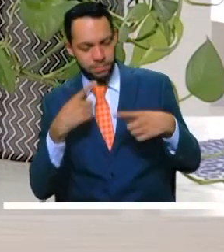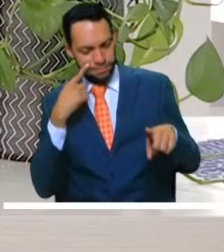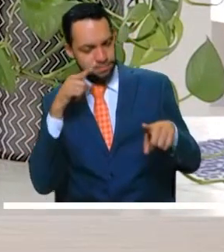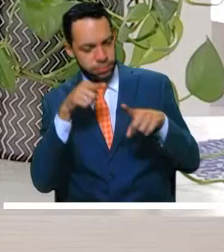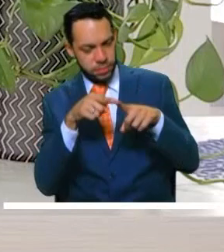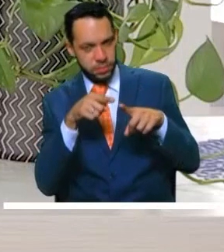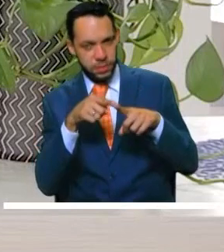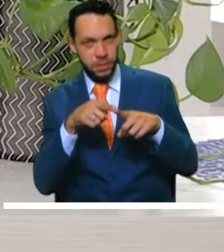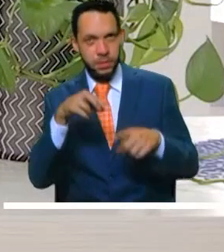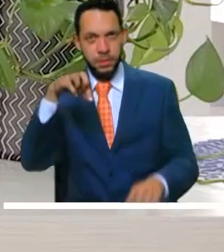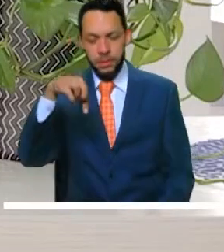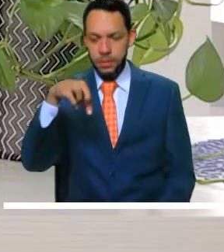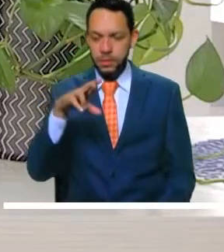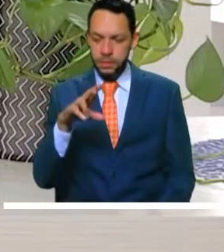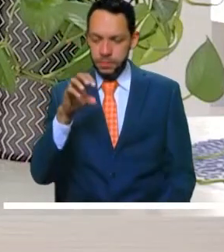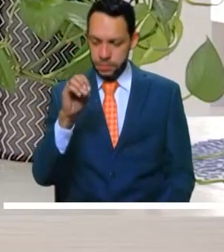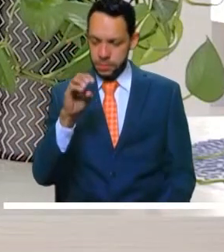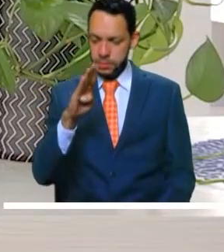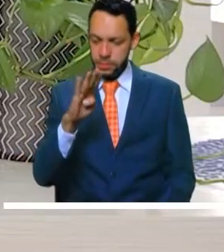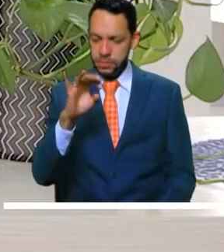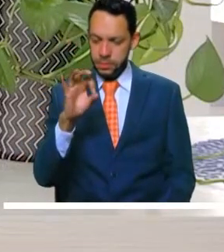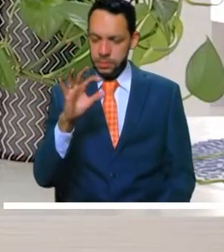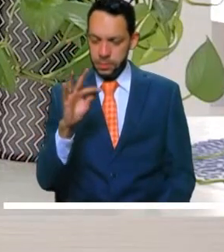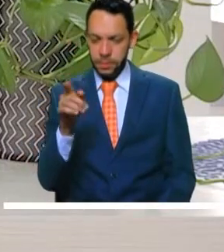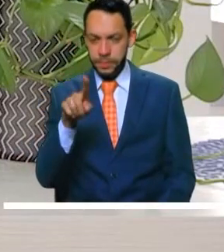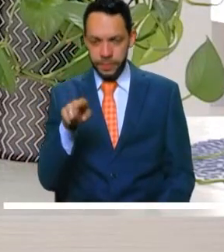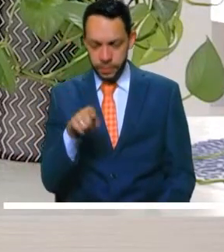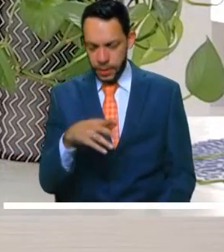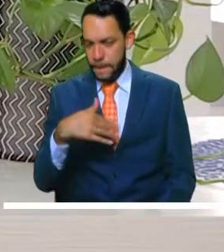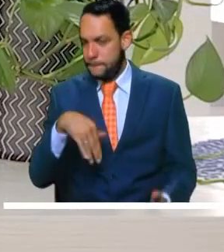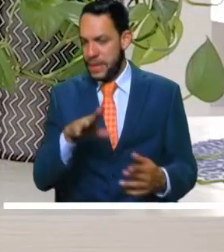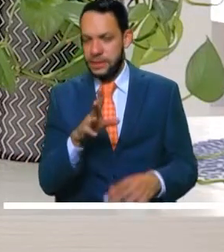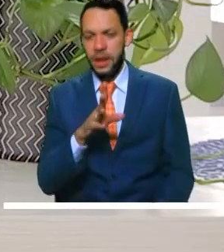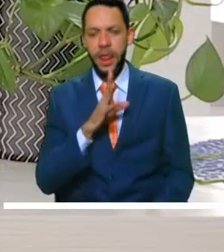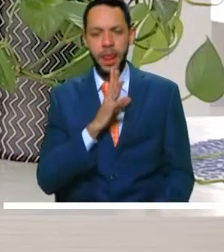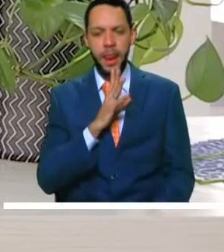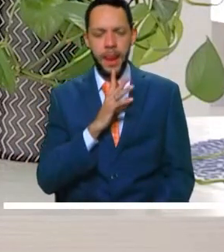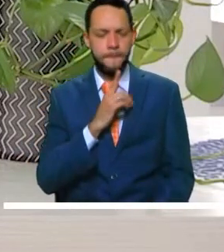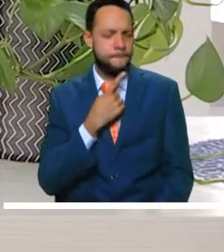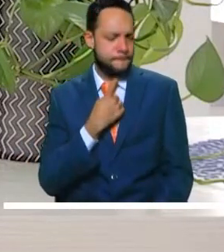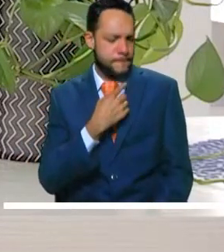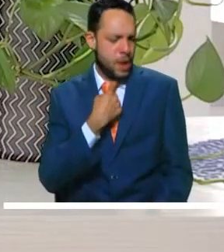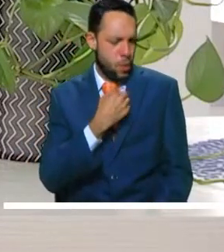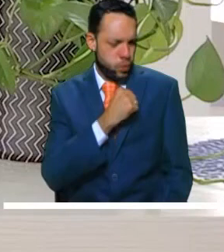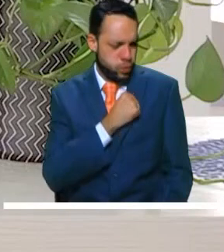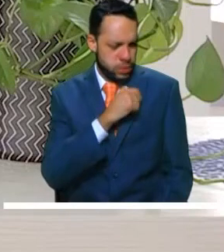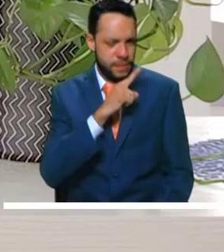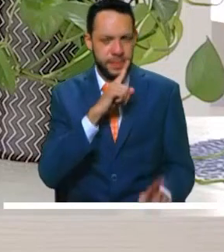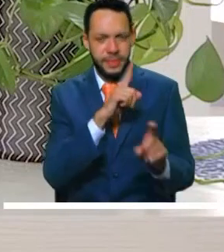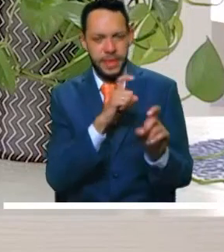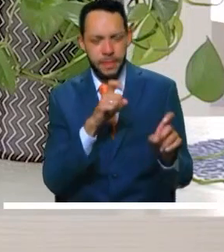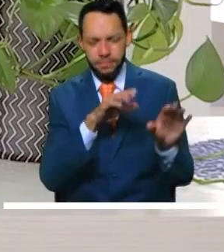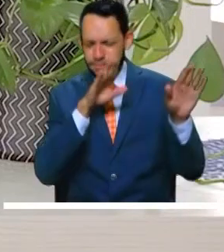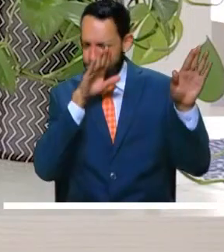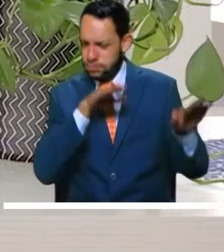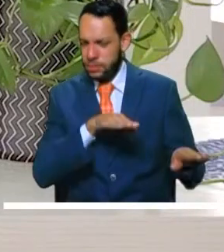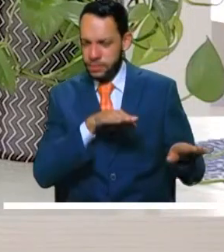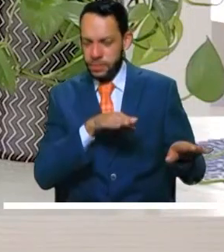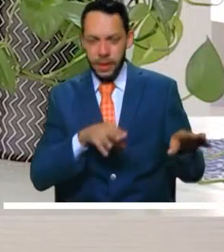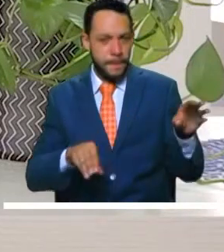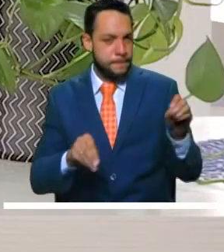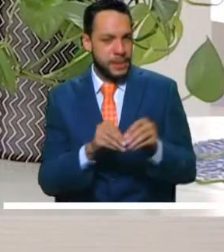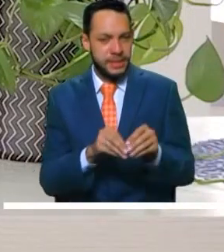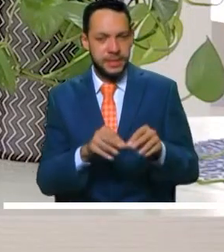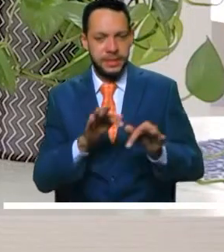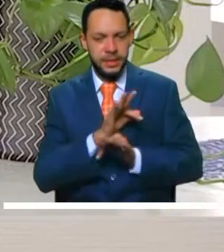mí me gozan aquí porque yo soy el que hablo de eso todo el tiempo. Pero realmente las investigaciones actuales hablan que es uno de los tratamientos que casi todas